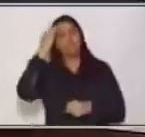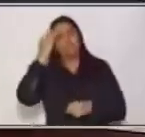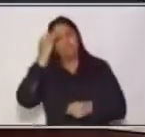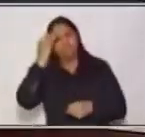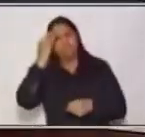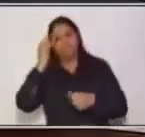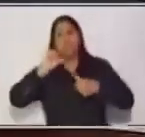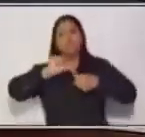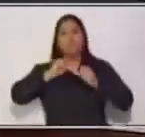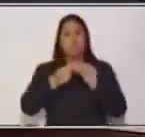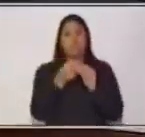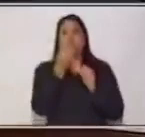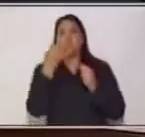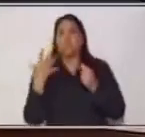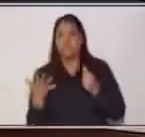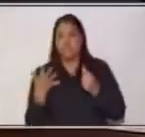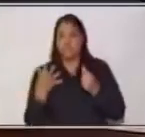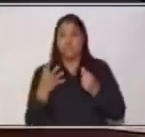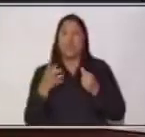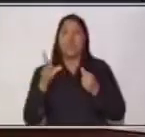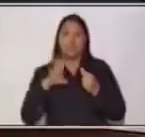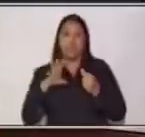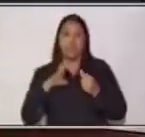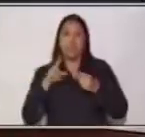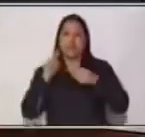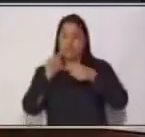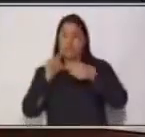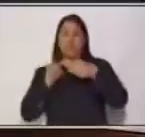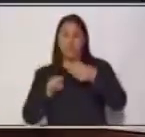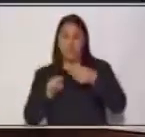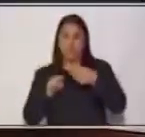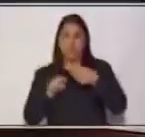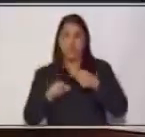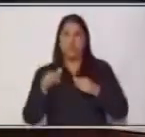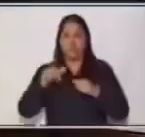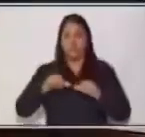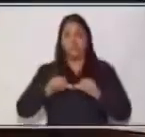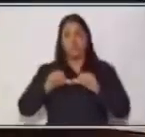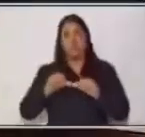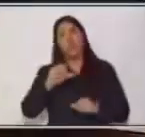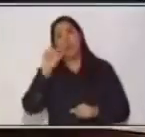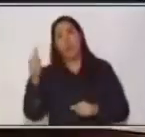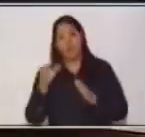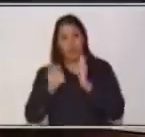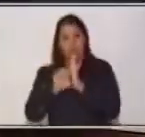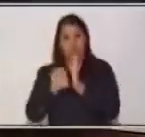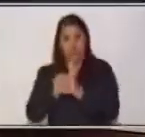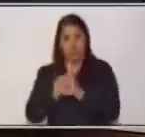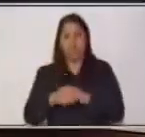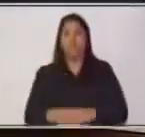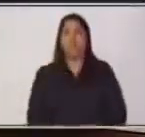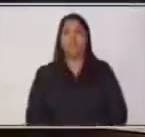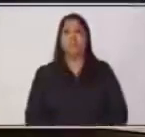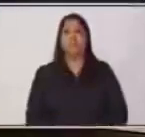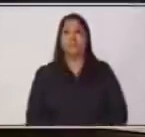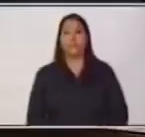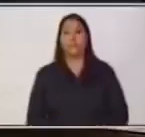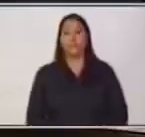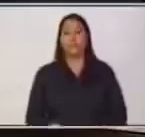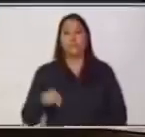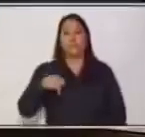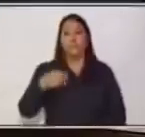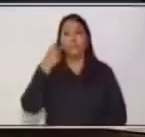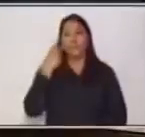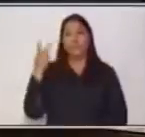con división. Ahora continuemos con algunos ejemplos. Vamos a continuar